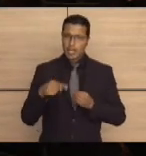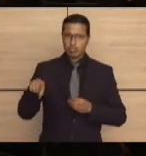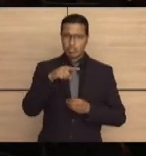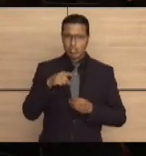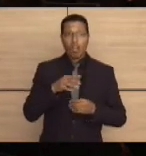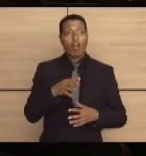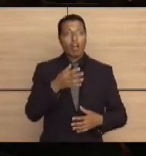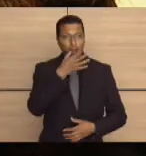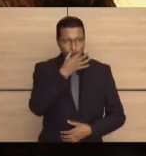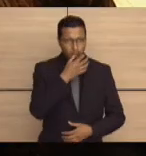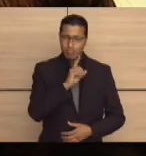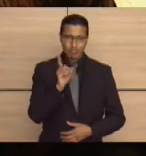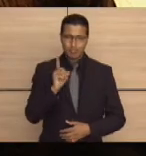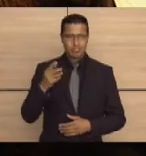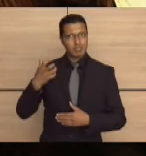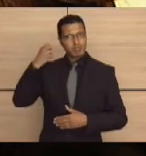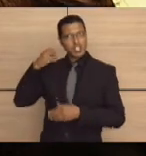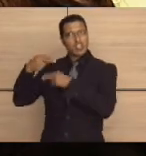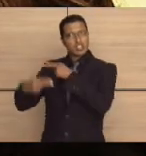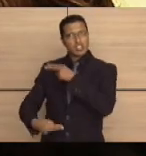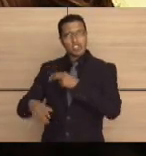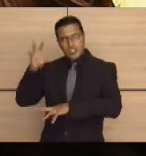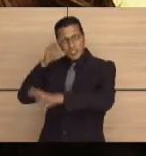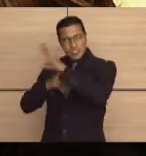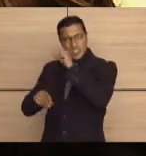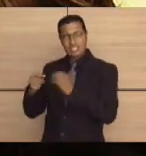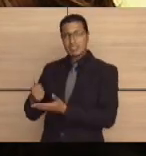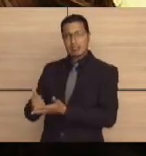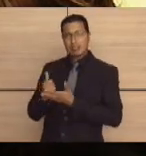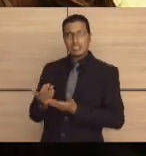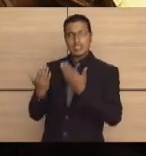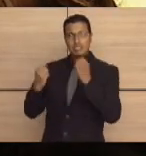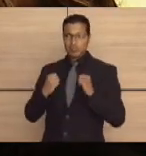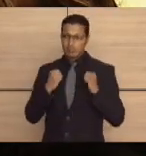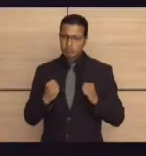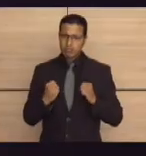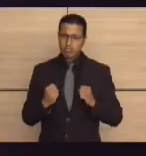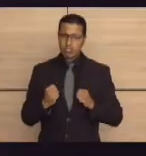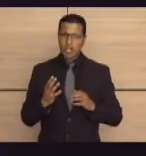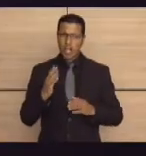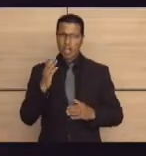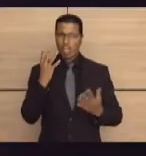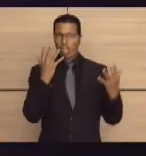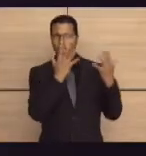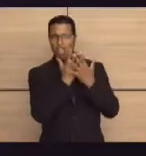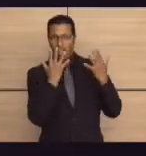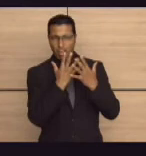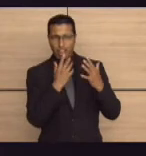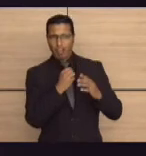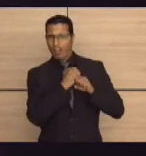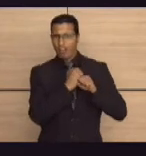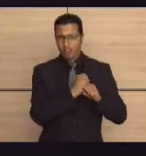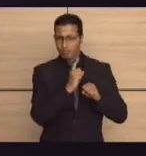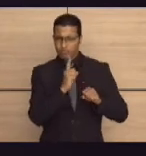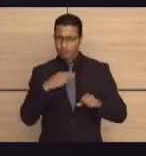La enseñanza de la historia es clave en la formación humana y ciudadana. La historia permite situarnos en el mundo, en una